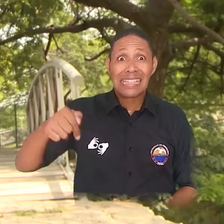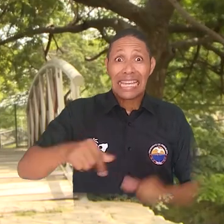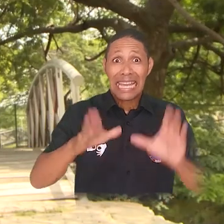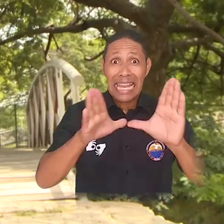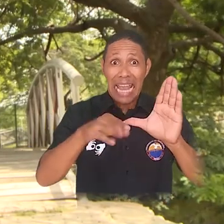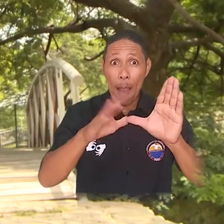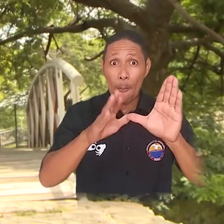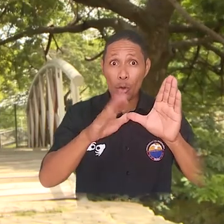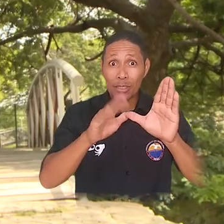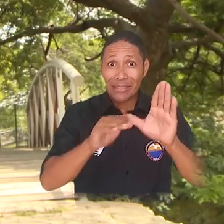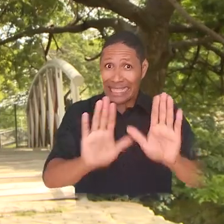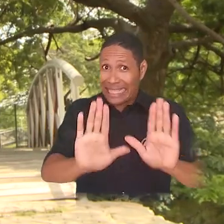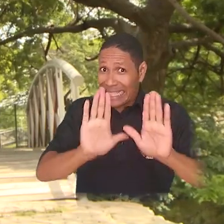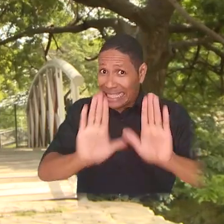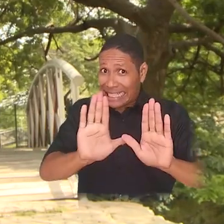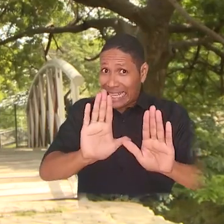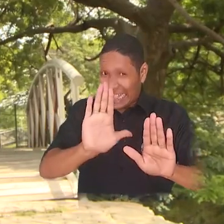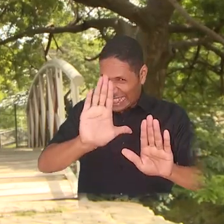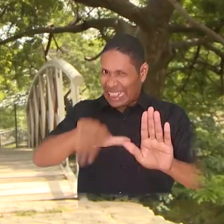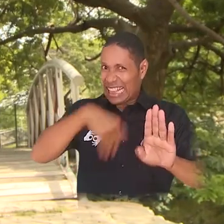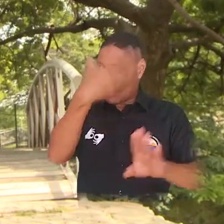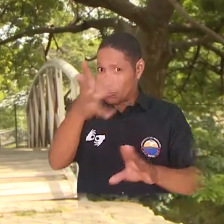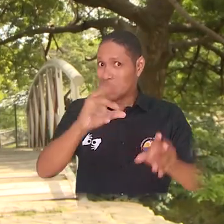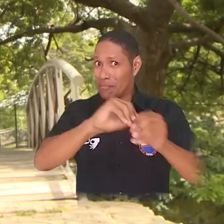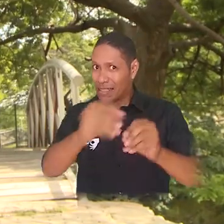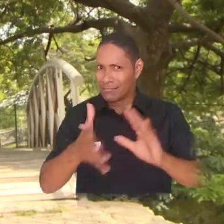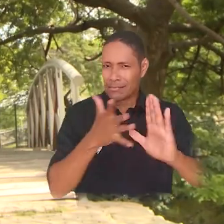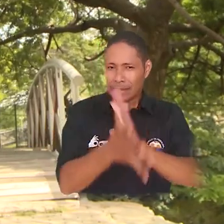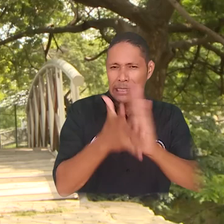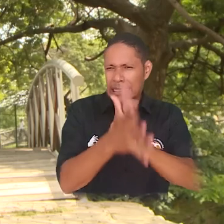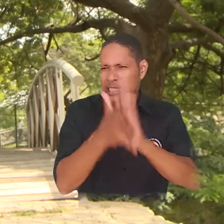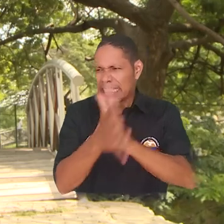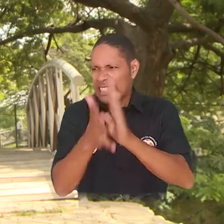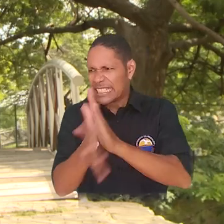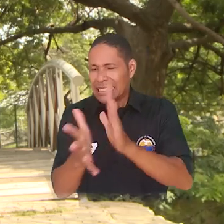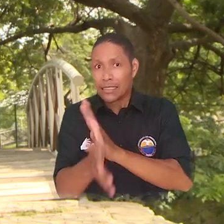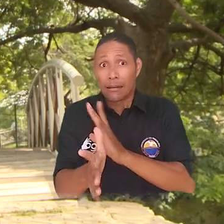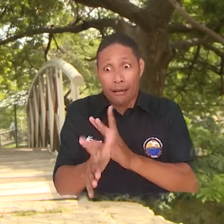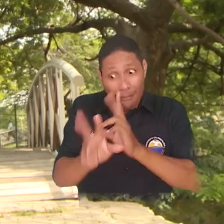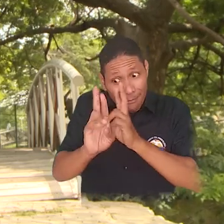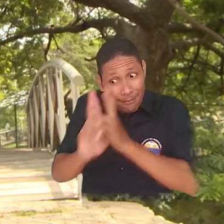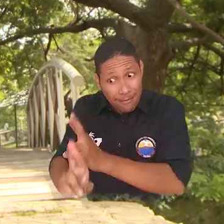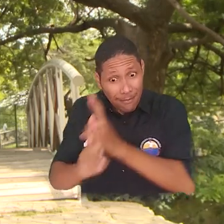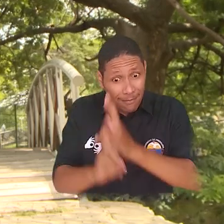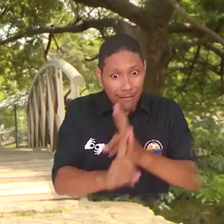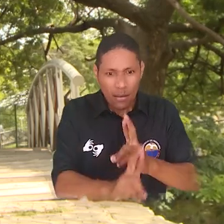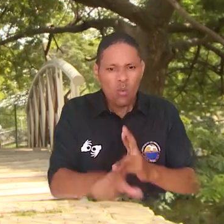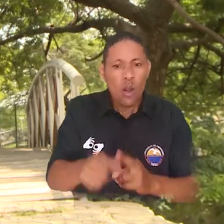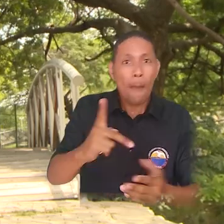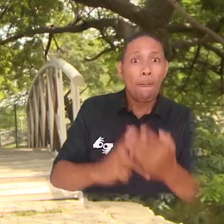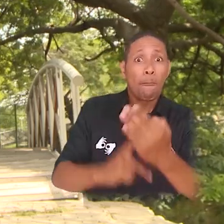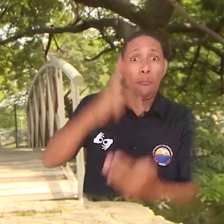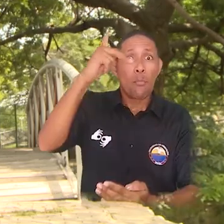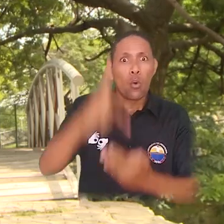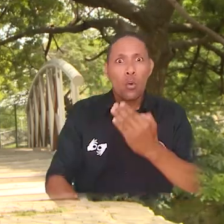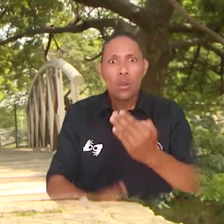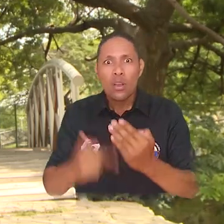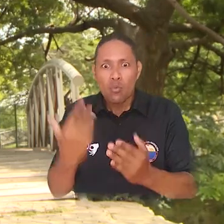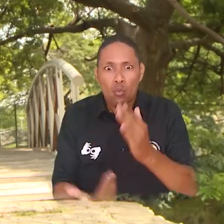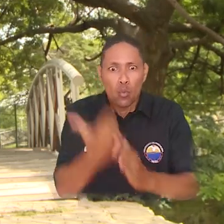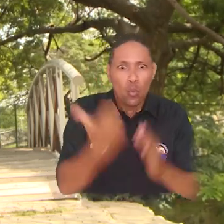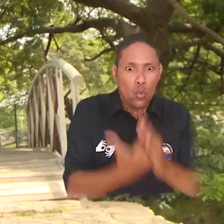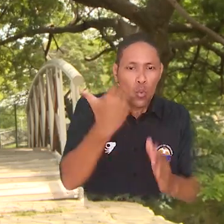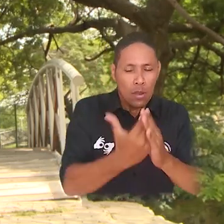Estamos en el Campus TV, vamos a una breve pausa institucional y en instantes conoceremos detalles del acto de reconocimiento a los proyectos de